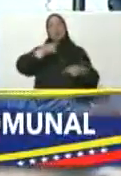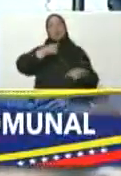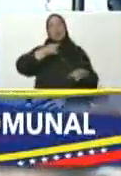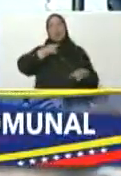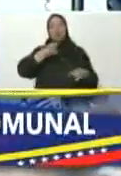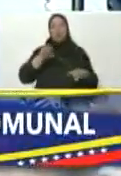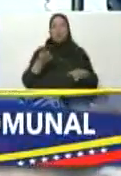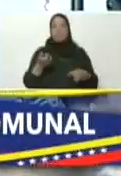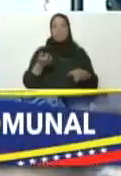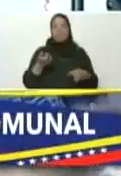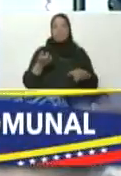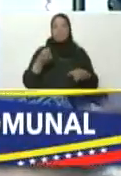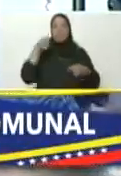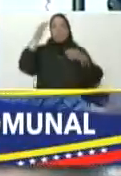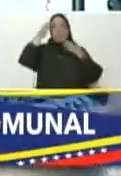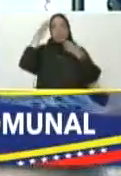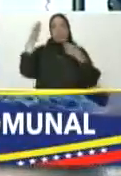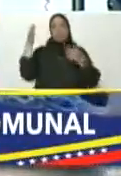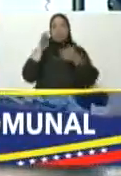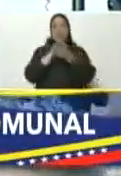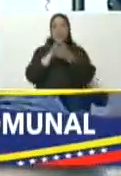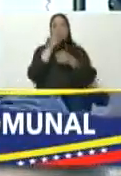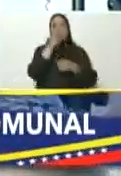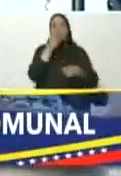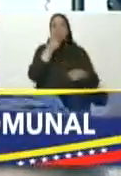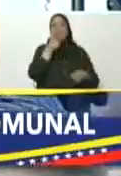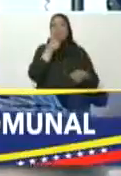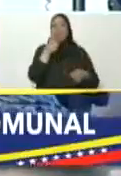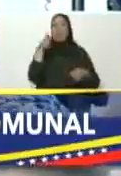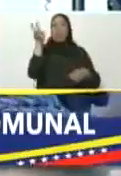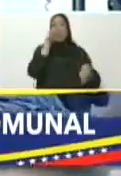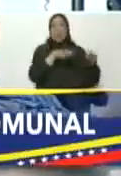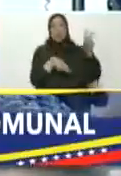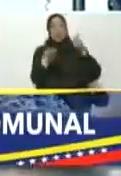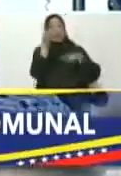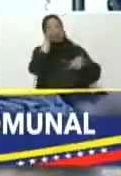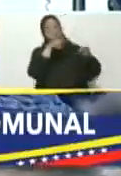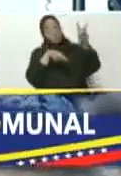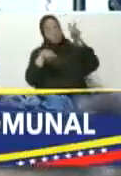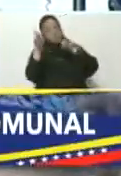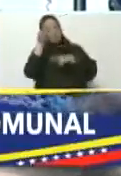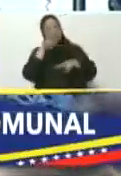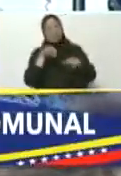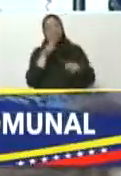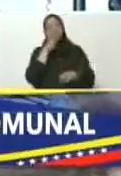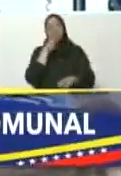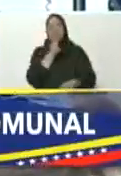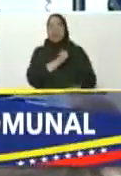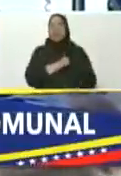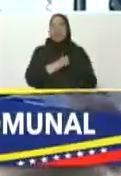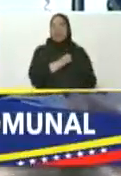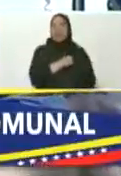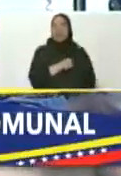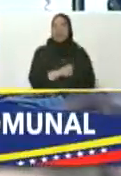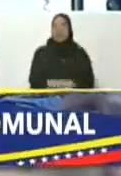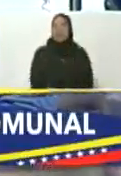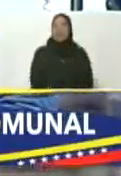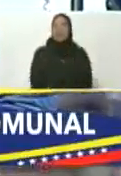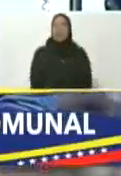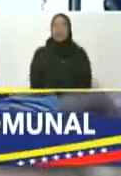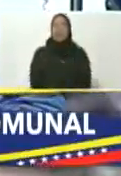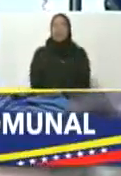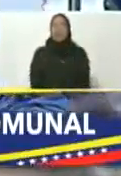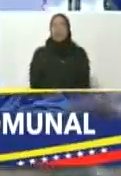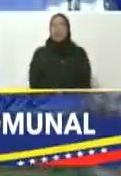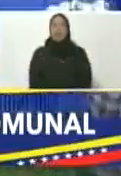saludo, bueno, bello, bello, bello este recorrido. Lástima que las cámaras no llegaron hasta donde